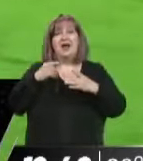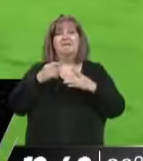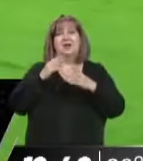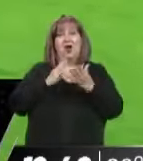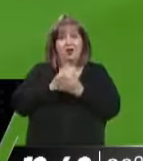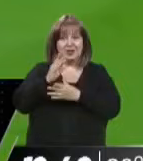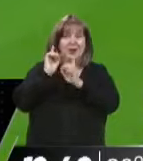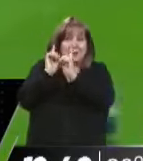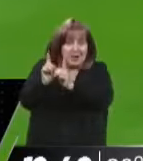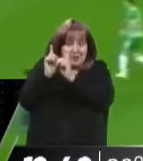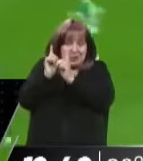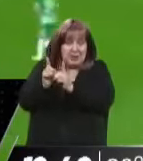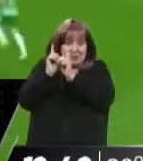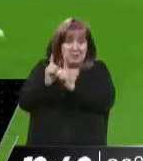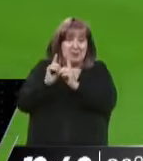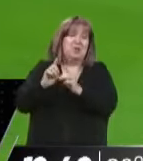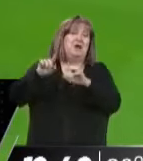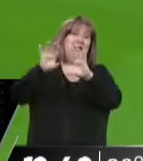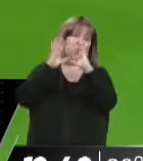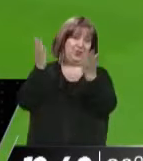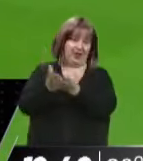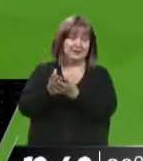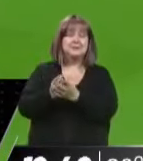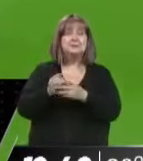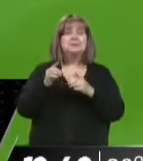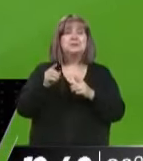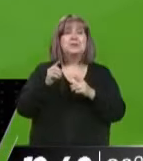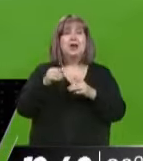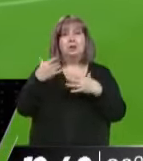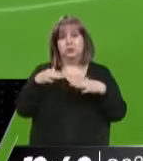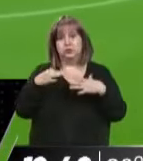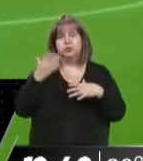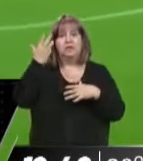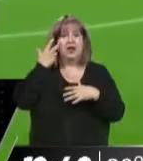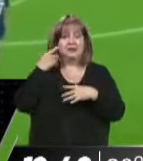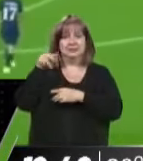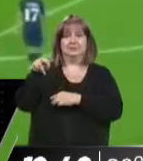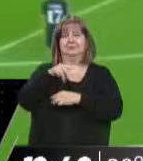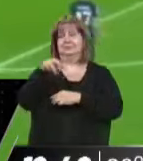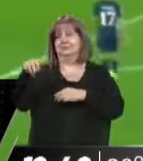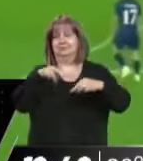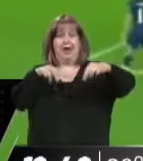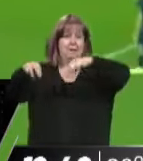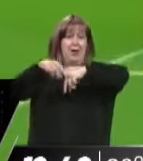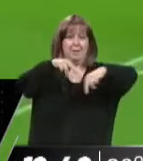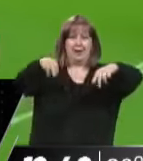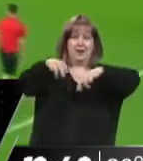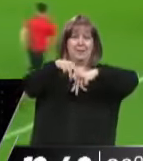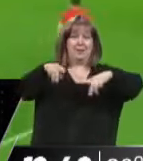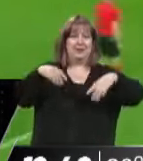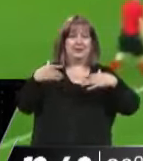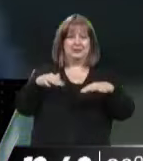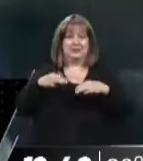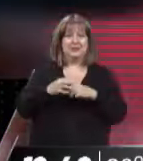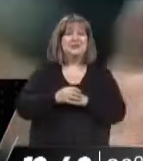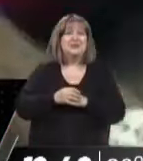sostener este buen rendimiento. Bien. Qué jugadores que tiene, ¿no? El PSG uno los ve, es impresionante. Después le cuesta mucho en Europa, eso también